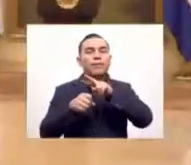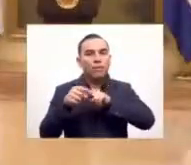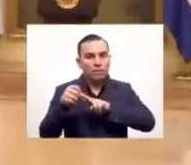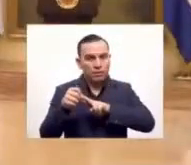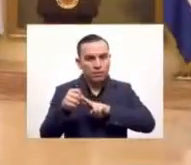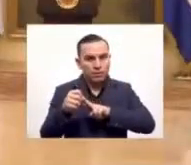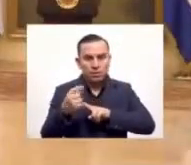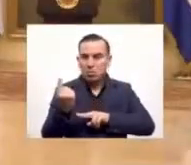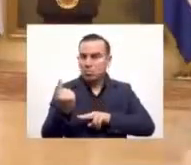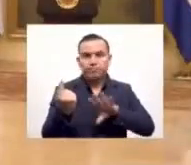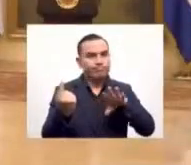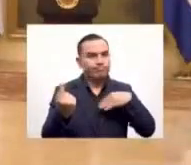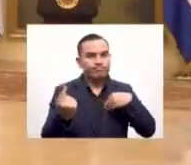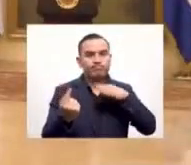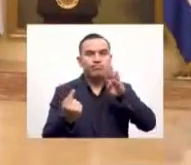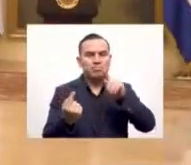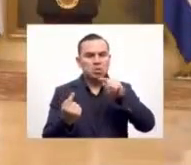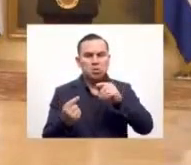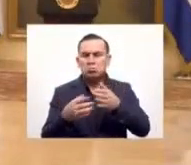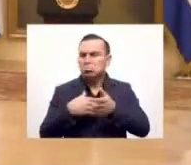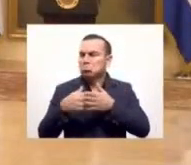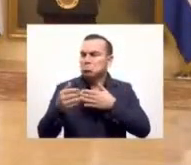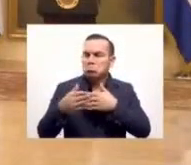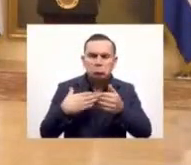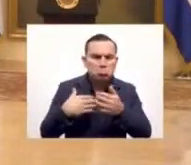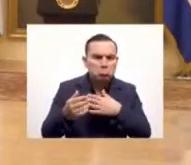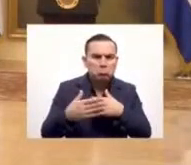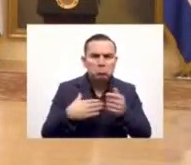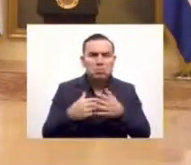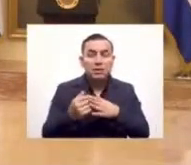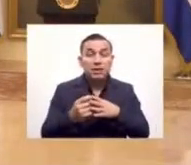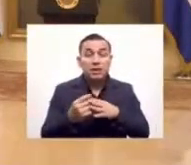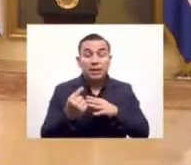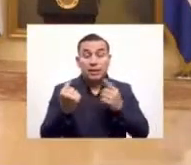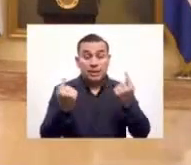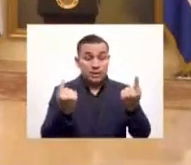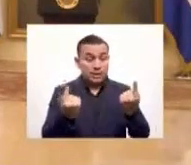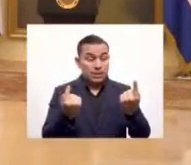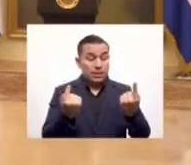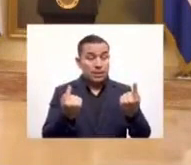que también salga el abogado que hay en ti, así férreo y difícil.